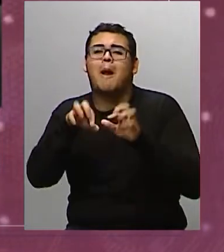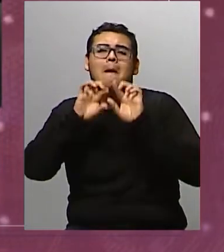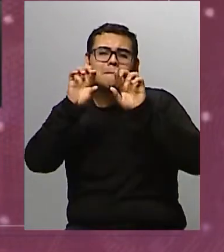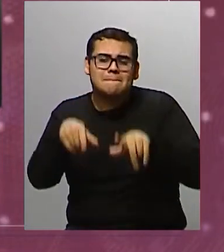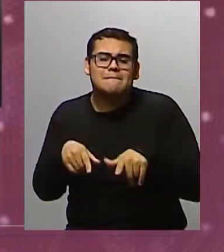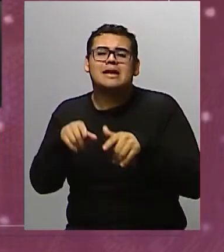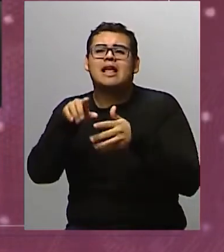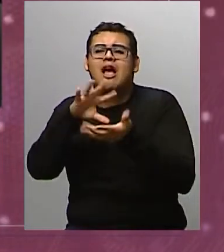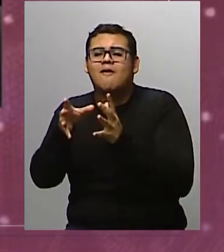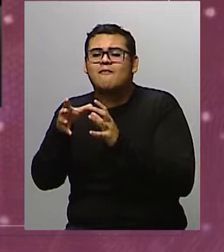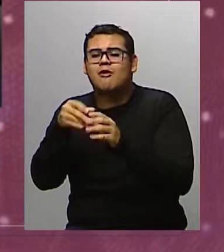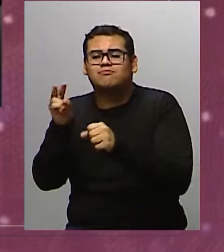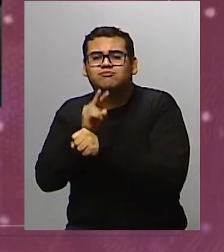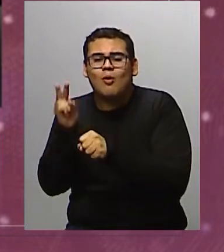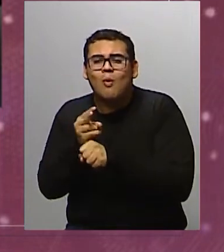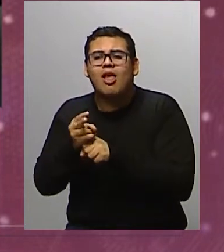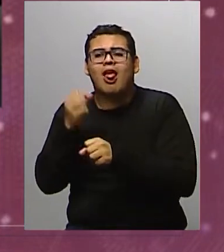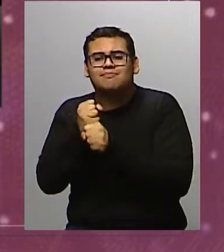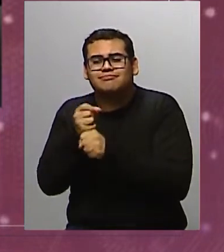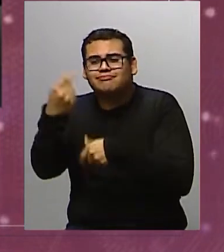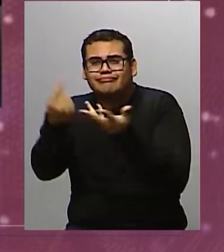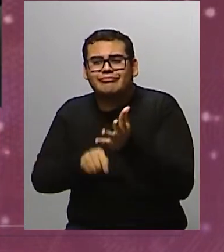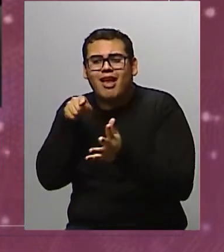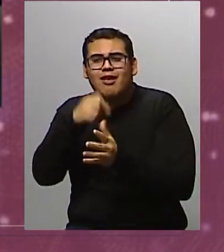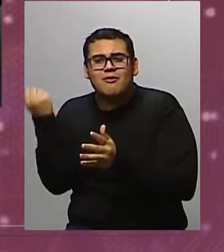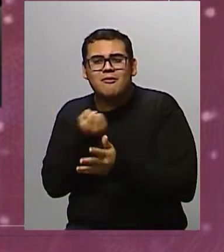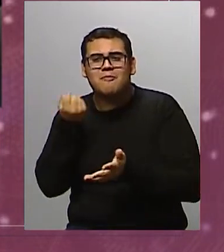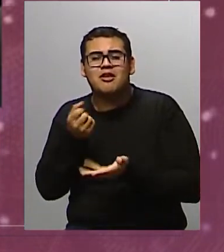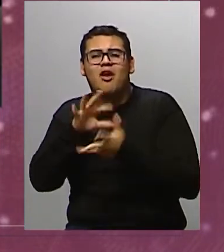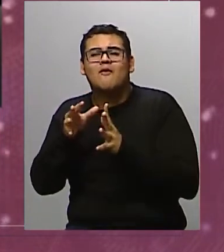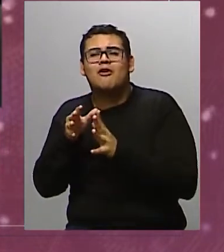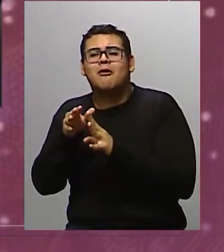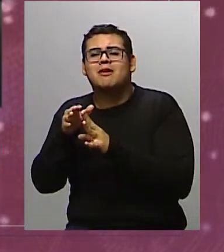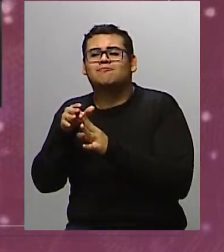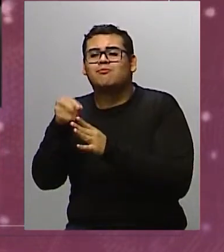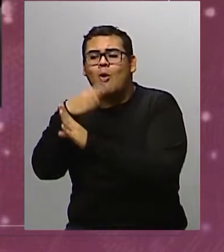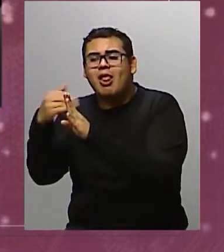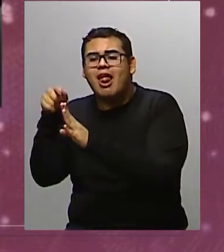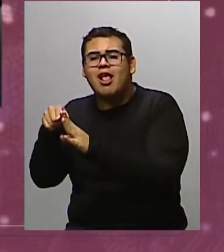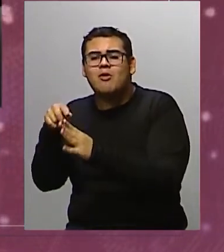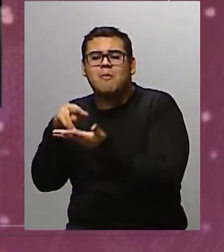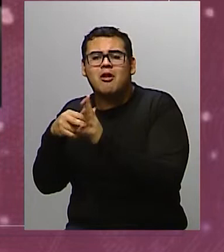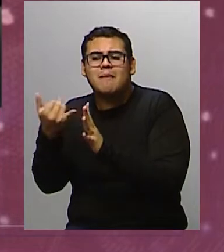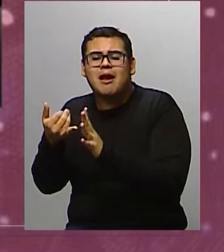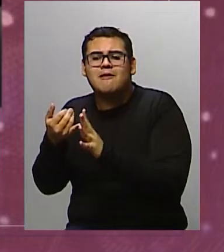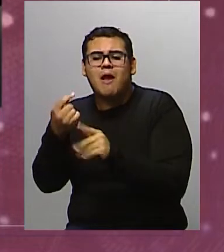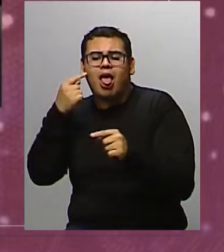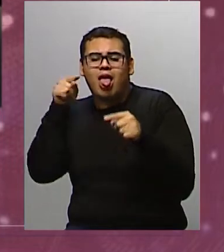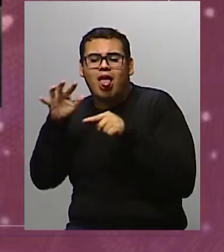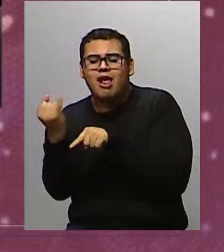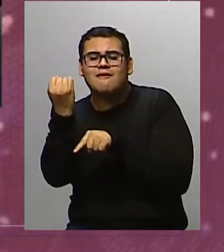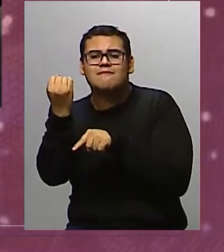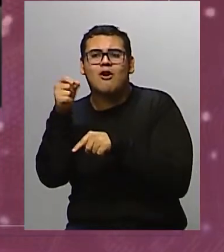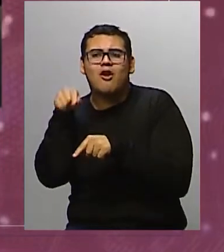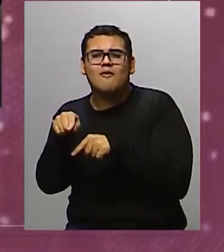mantenimiento, restauración, reconocer cuáles son los problemas que están afectando a los humedales y actuar en consecuencia. Por ejemplo, no solo la falta de agua es